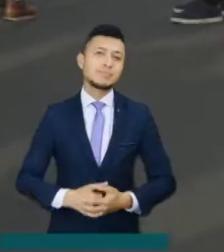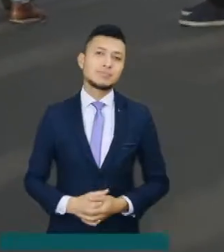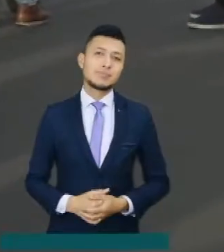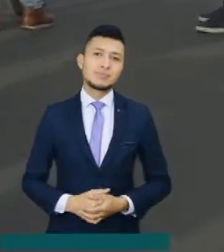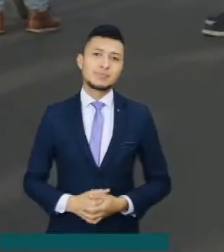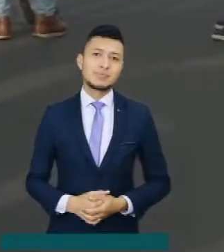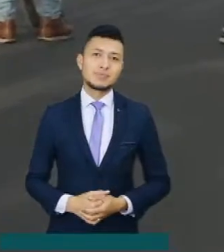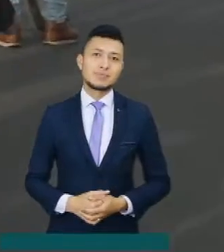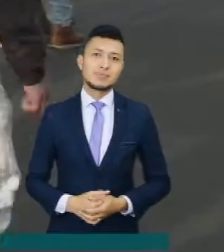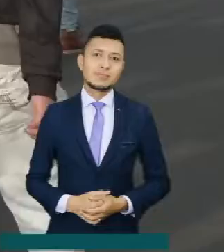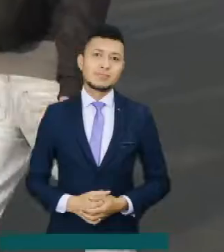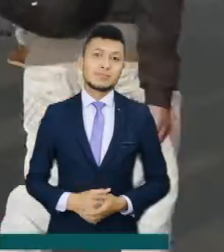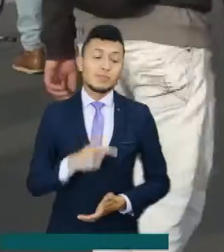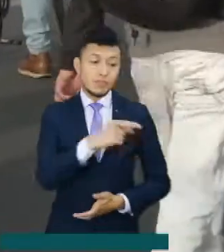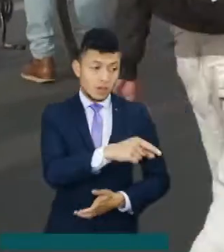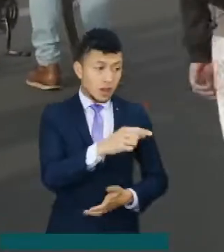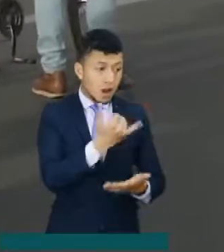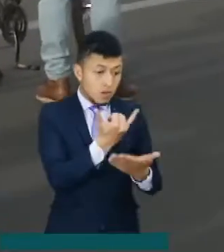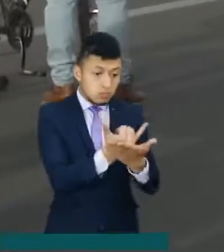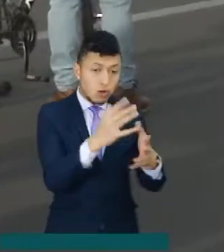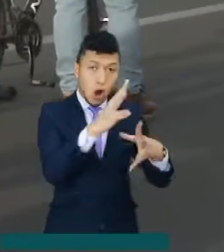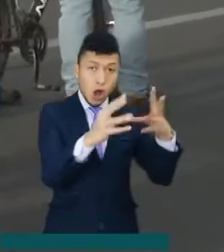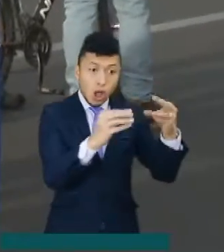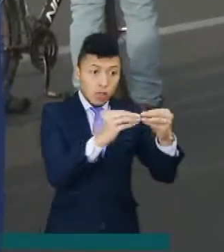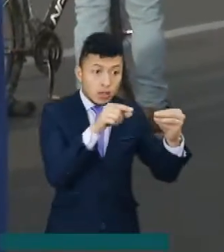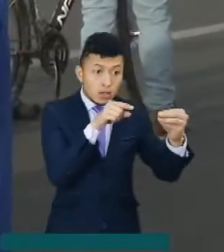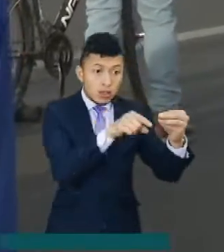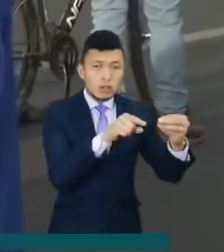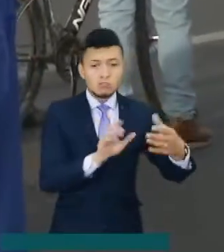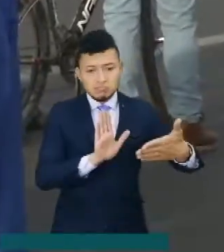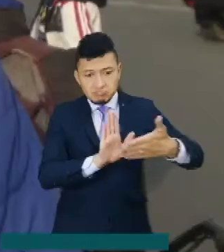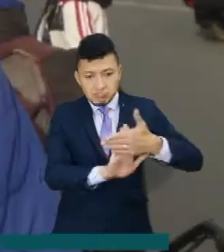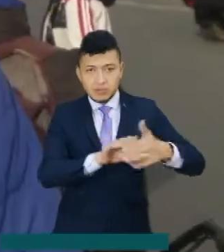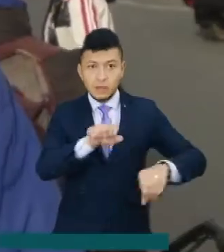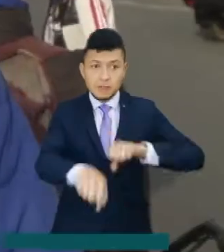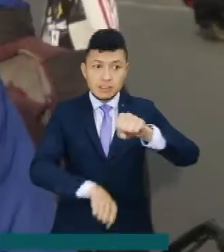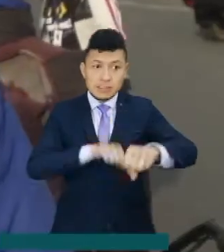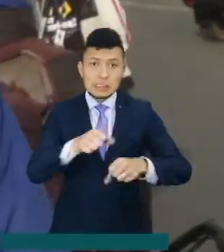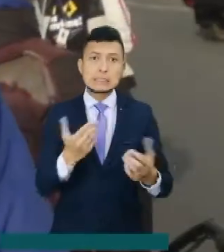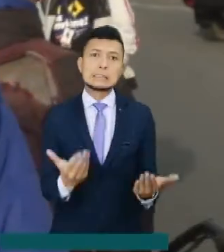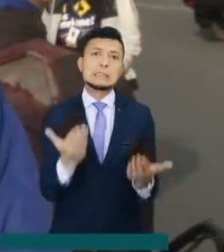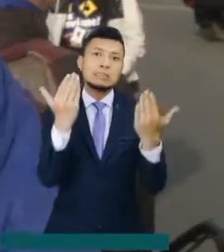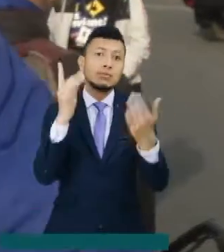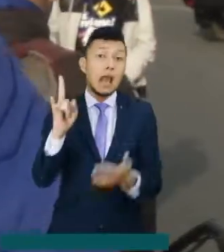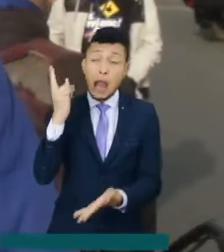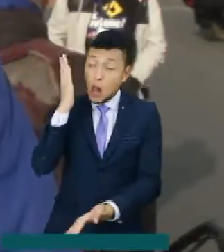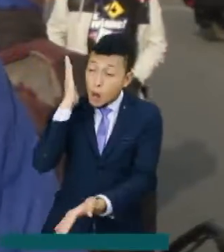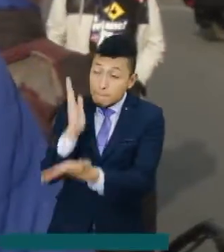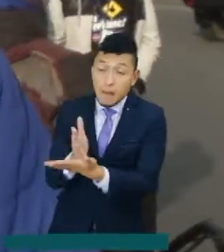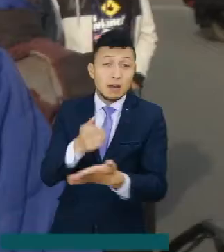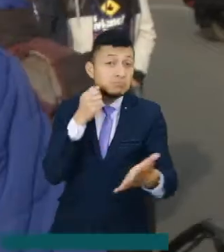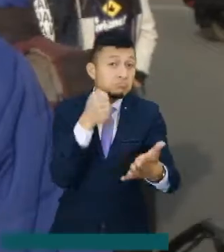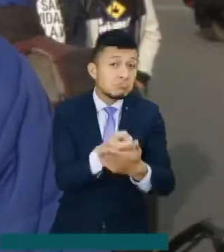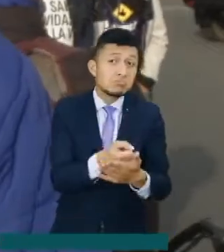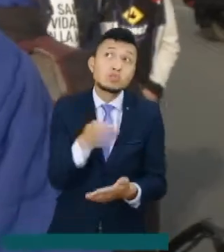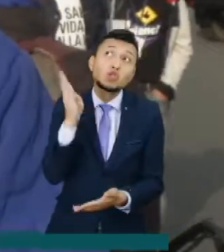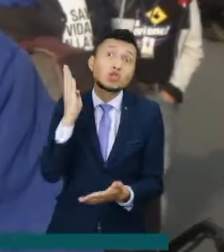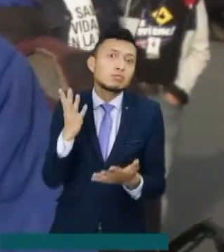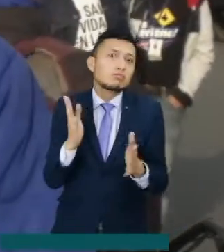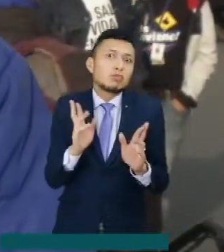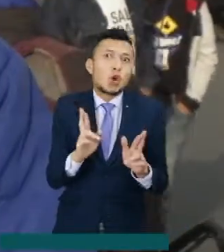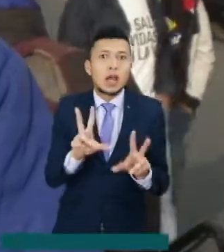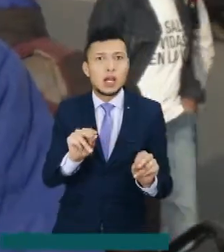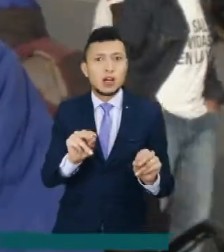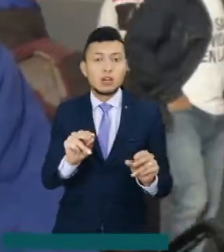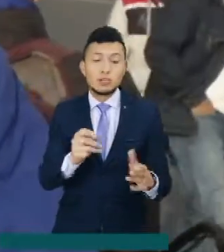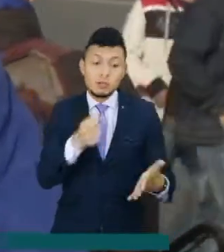Lo diligencian, allí queda ese código con sus datos, se pega en el marco de la bicicleta. Y lo que va a ocurrir en caso de un siniestro, Dios no lo quiera, es que